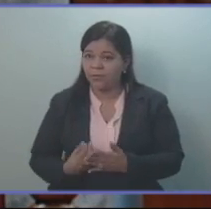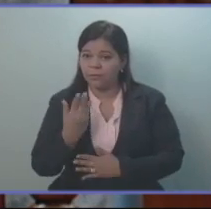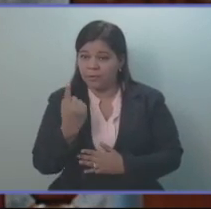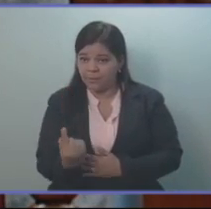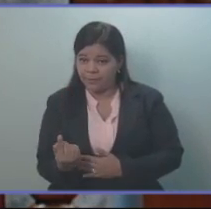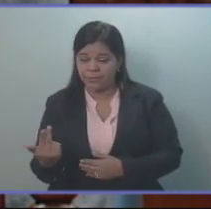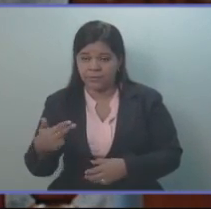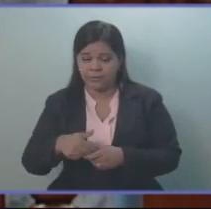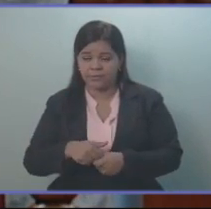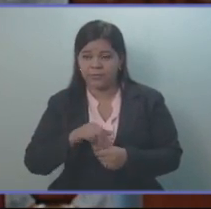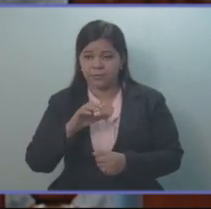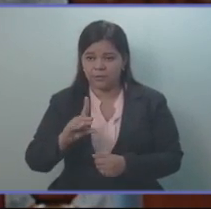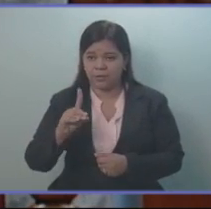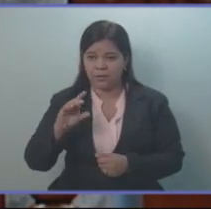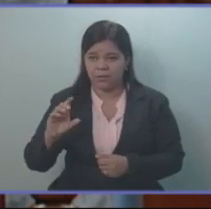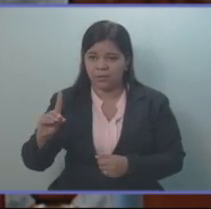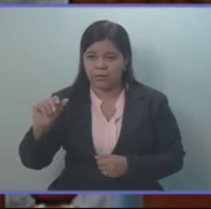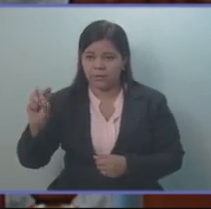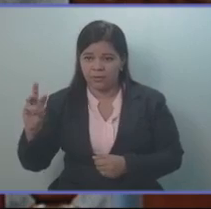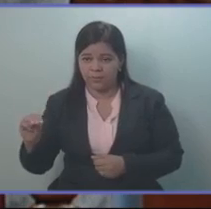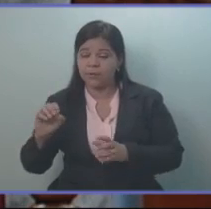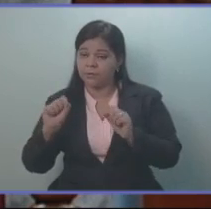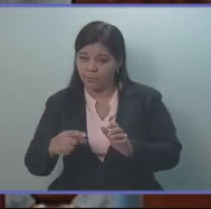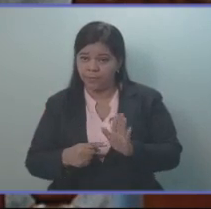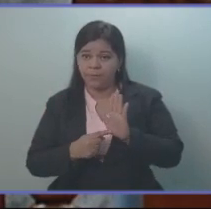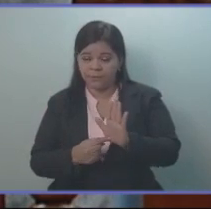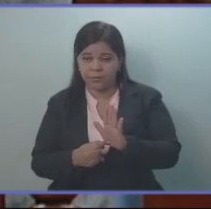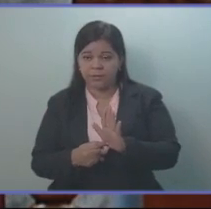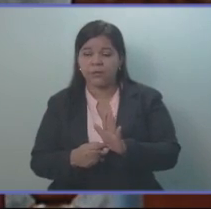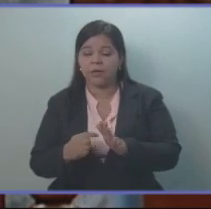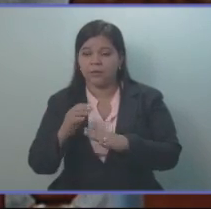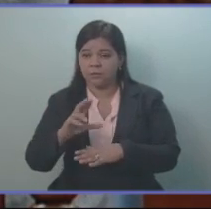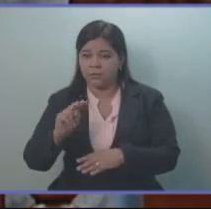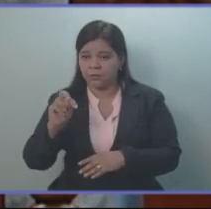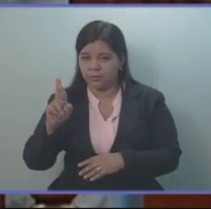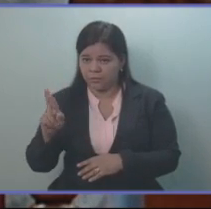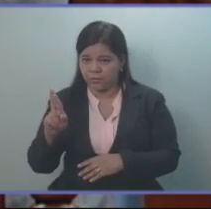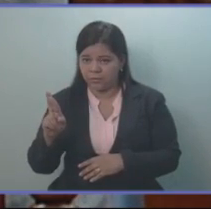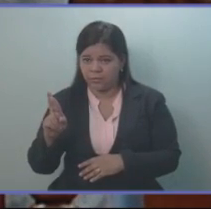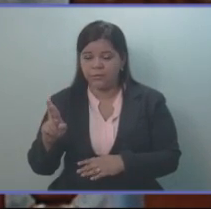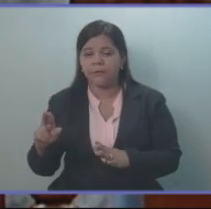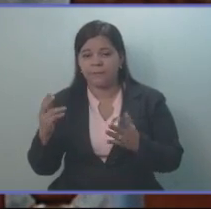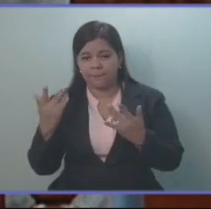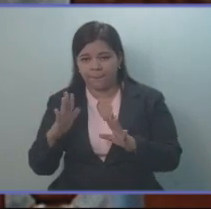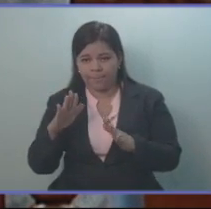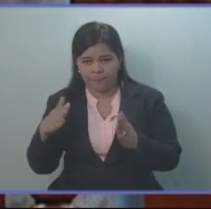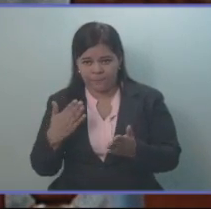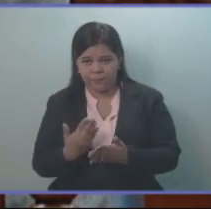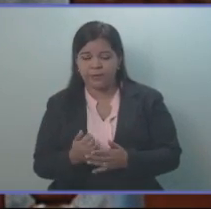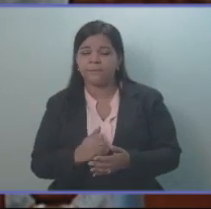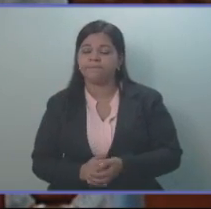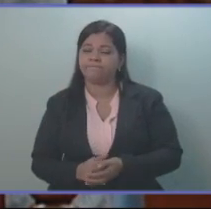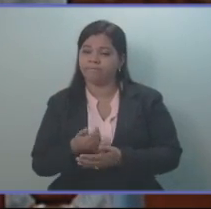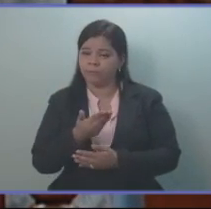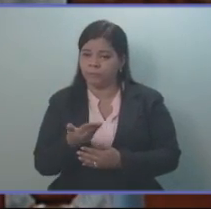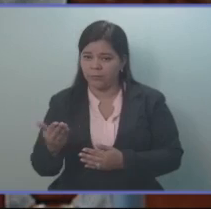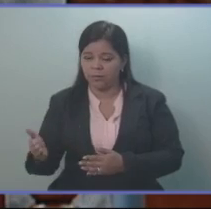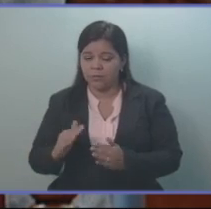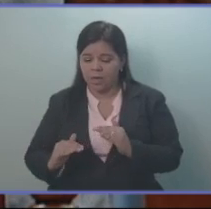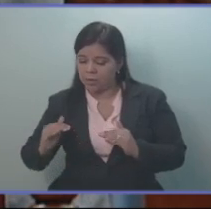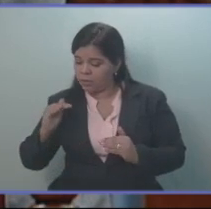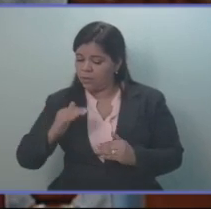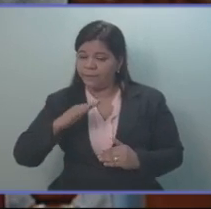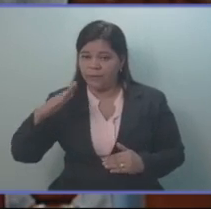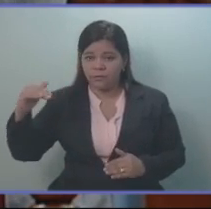a la CBAM deberán presentar la certificación del CNR que establezca la carencia de bienes inmuebles a nivel nacional del